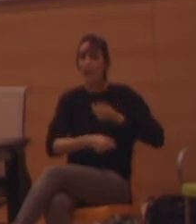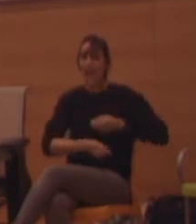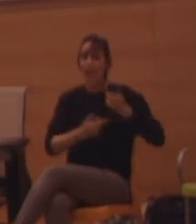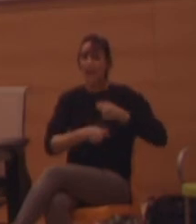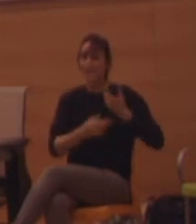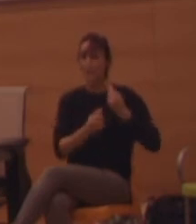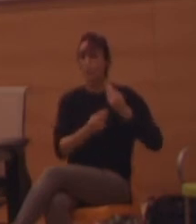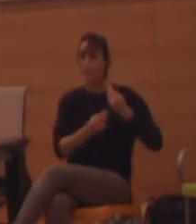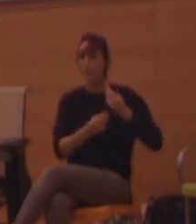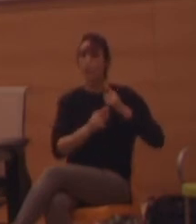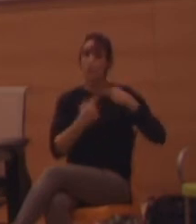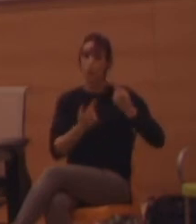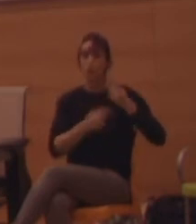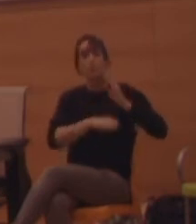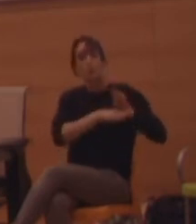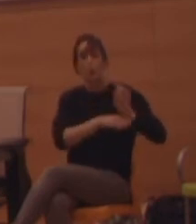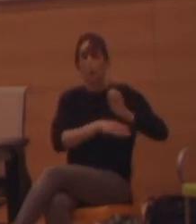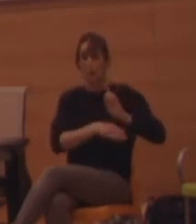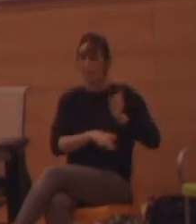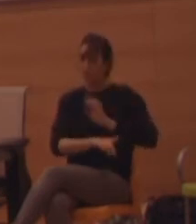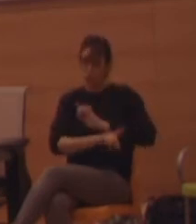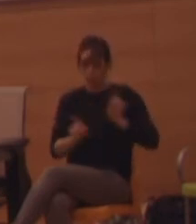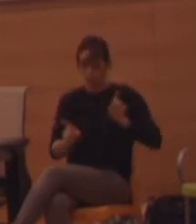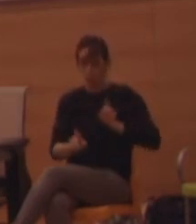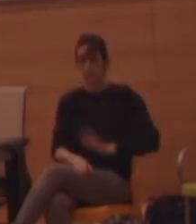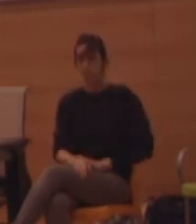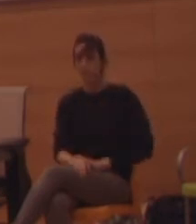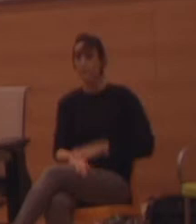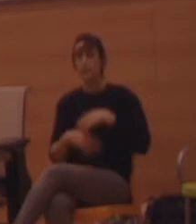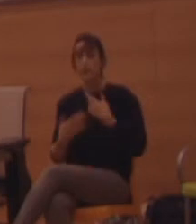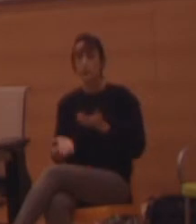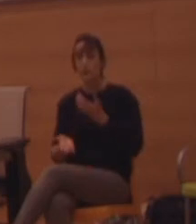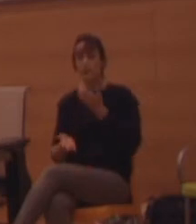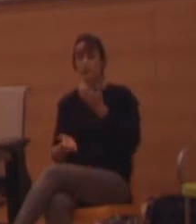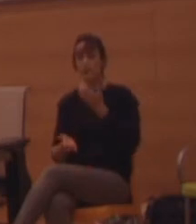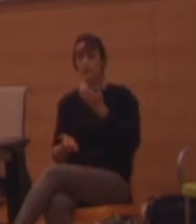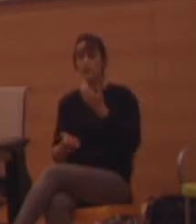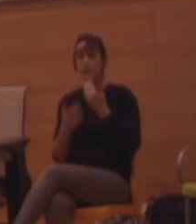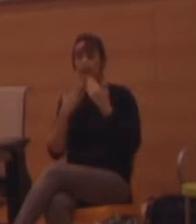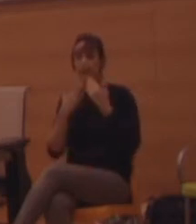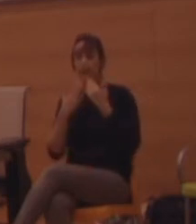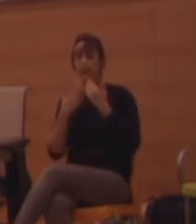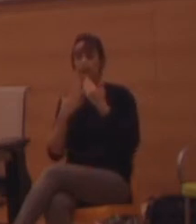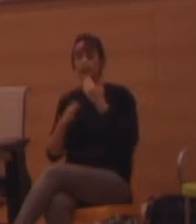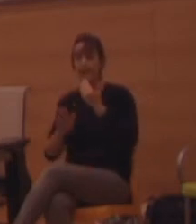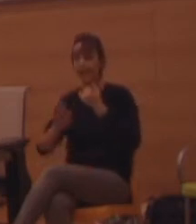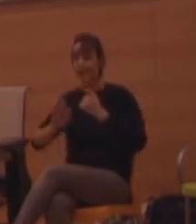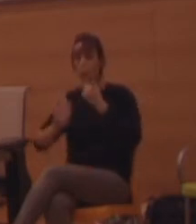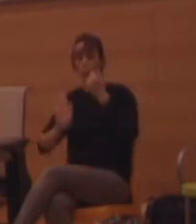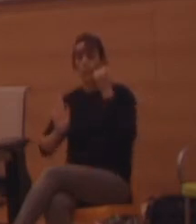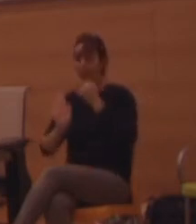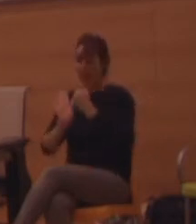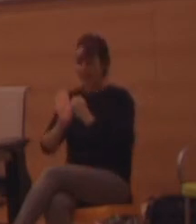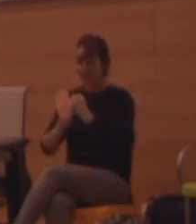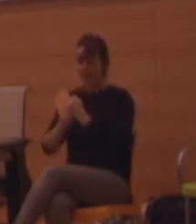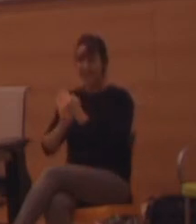se aborda bien. La infección necesita siempre una puerta de entrada a través de una maceración, una pequeña grieta, un pequeño